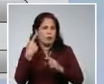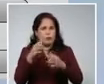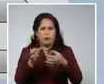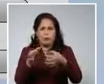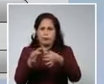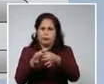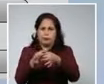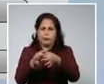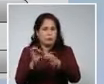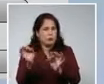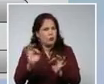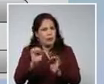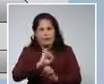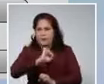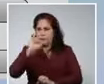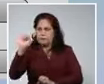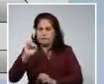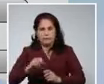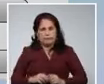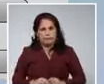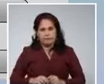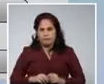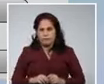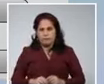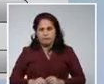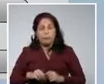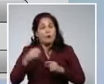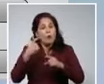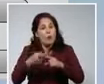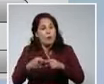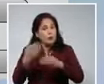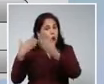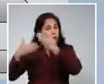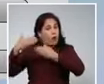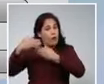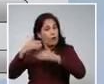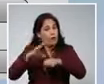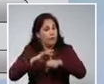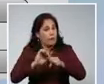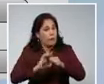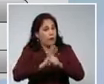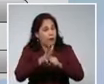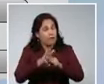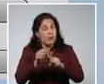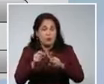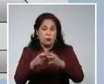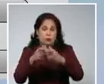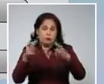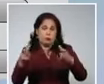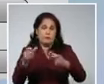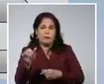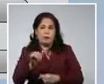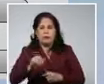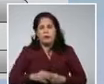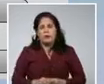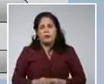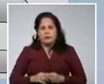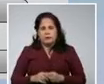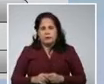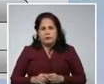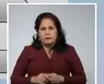y para lo que hemos logrado en otros momentos de la pandemia, muy elevada. Con este comportamiento